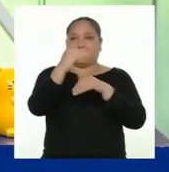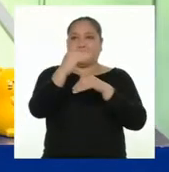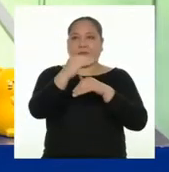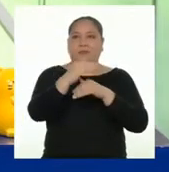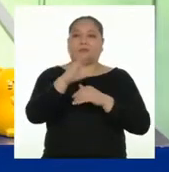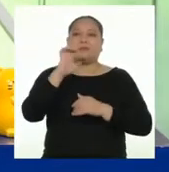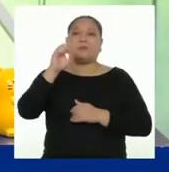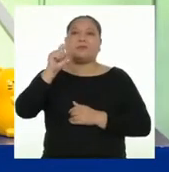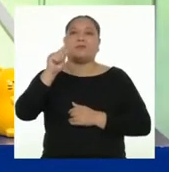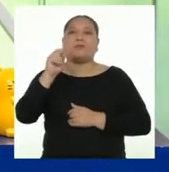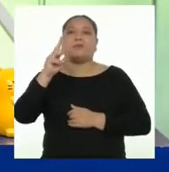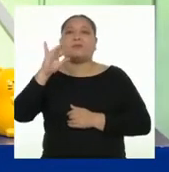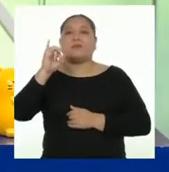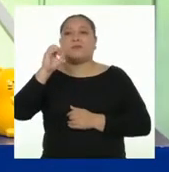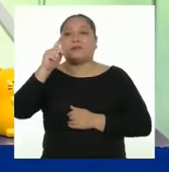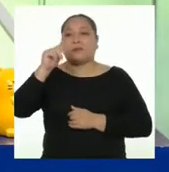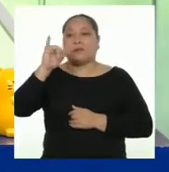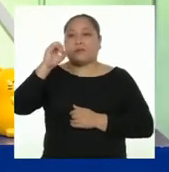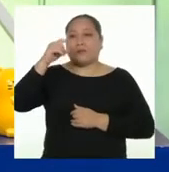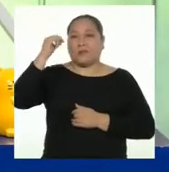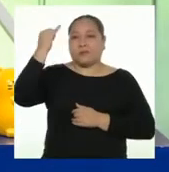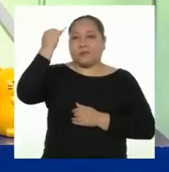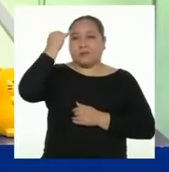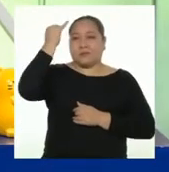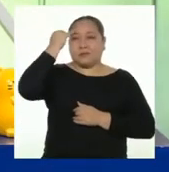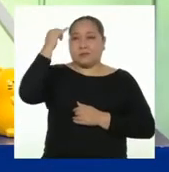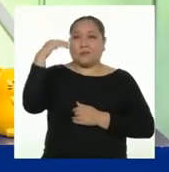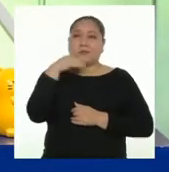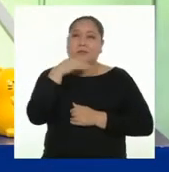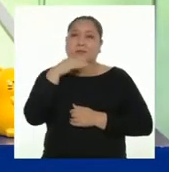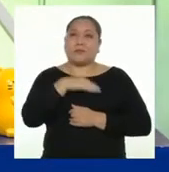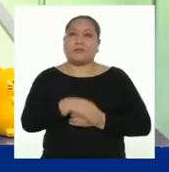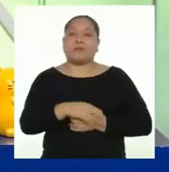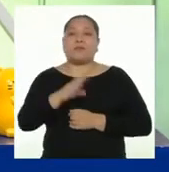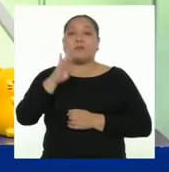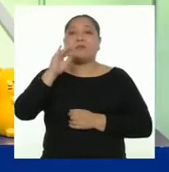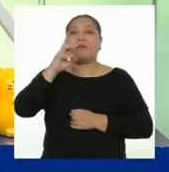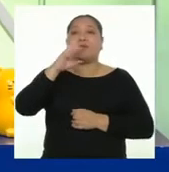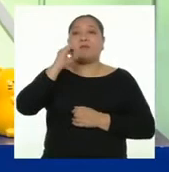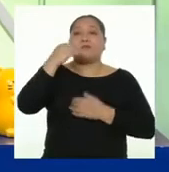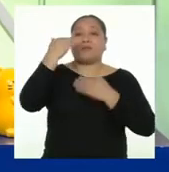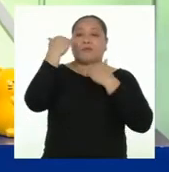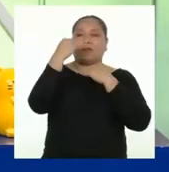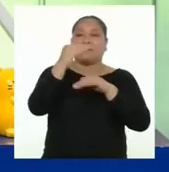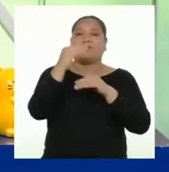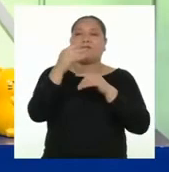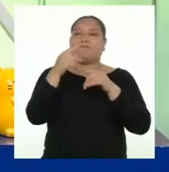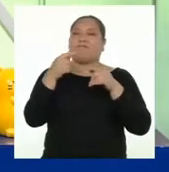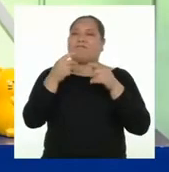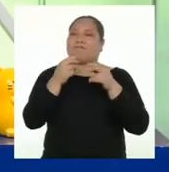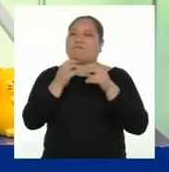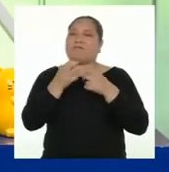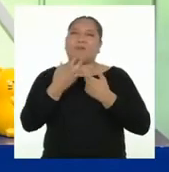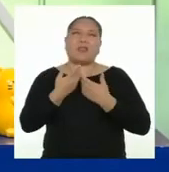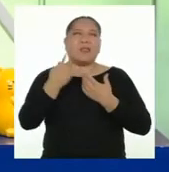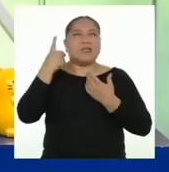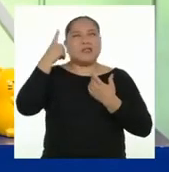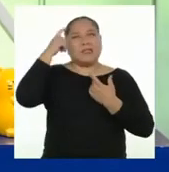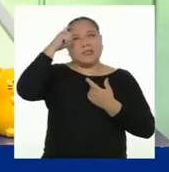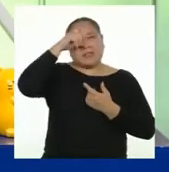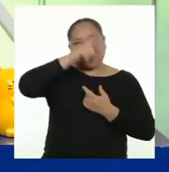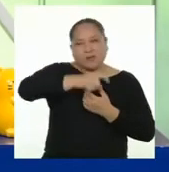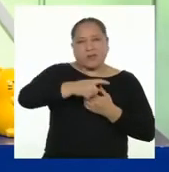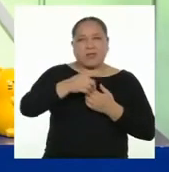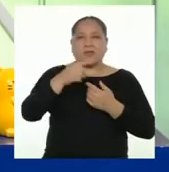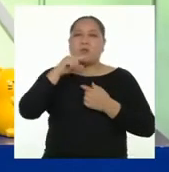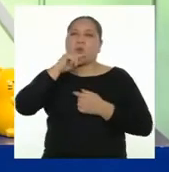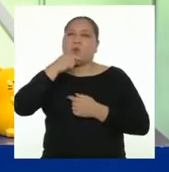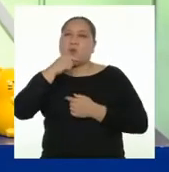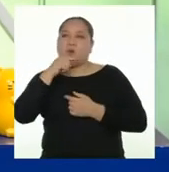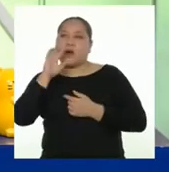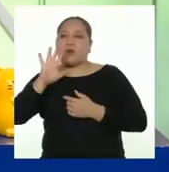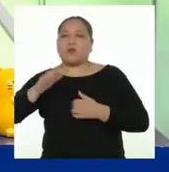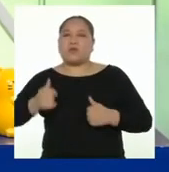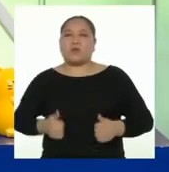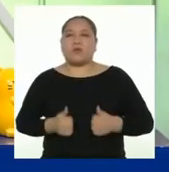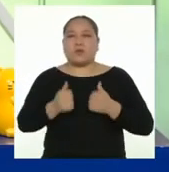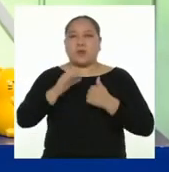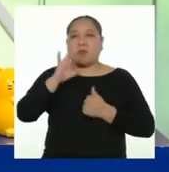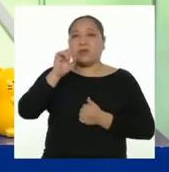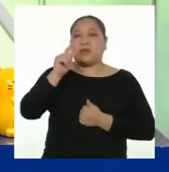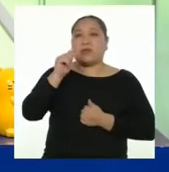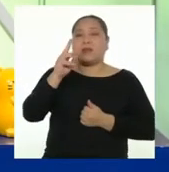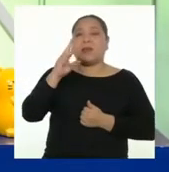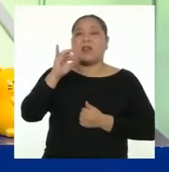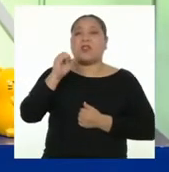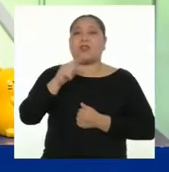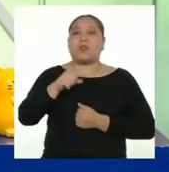estereotipos y el empoderamiento. Con barreras, habla de las dificultades que tiene una mujer a lo largo de su vida. Los